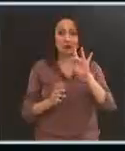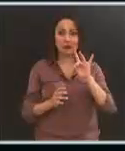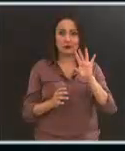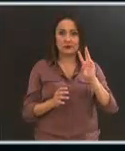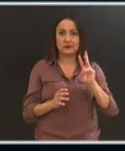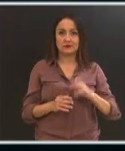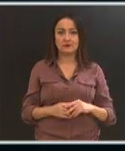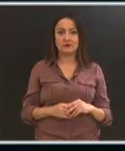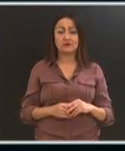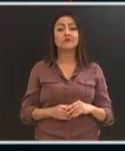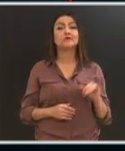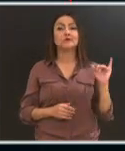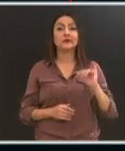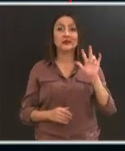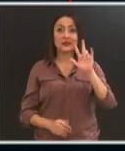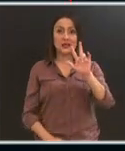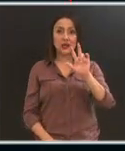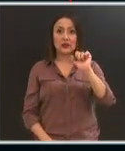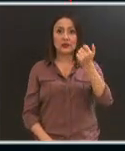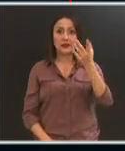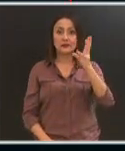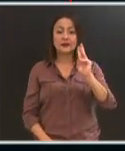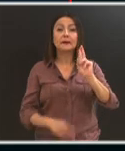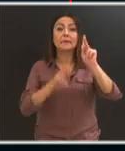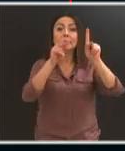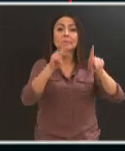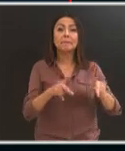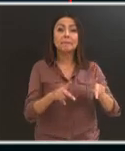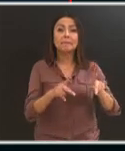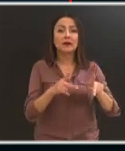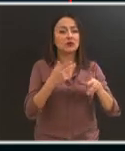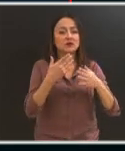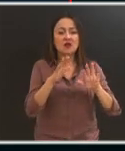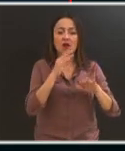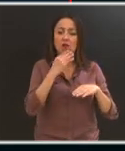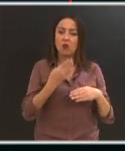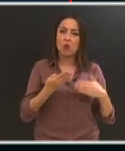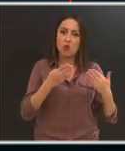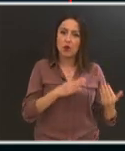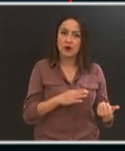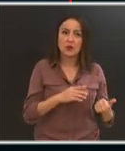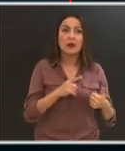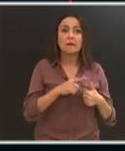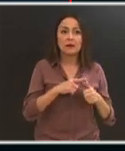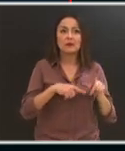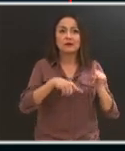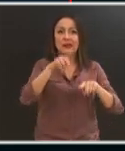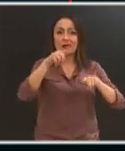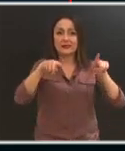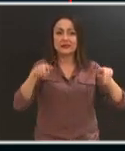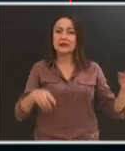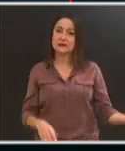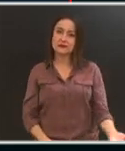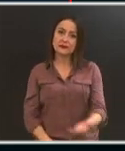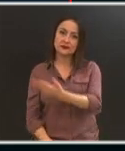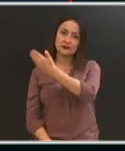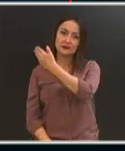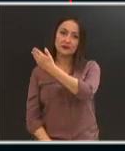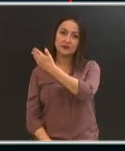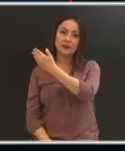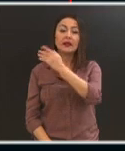1.886. Además, 316 pacientes sin signos de vida. Si vemos las estadísticas de Cruz Roja, de